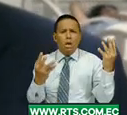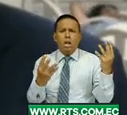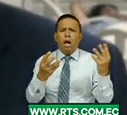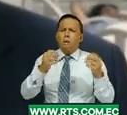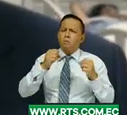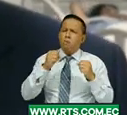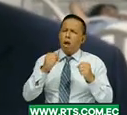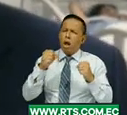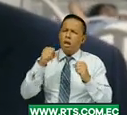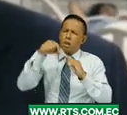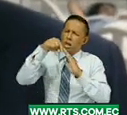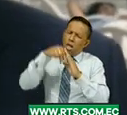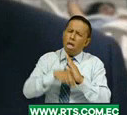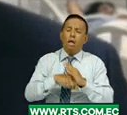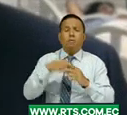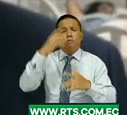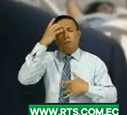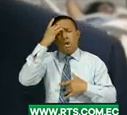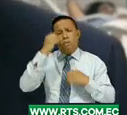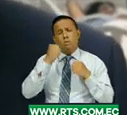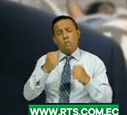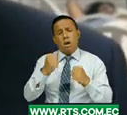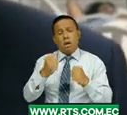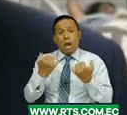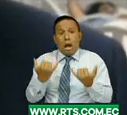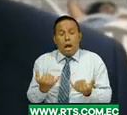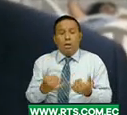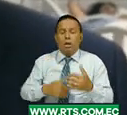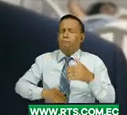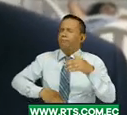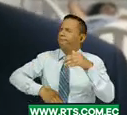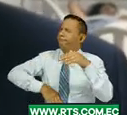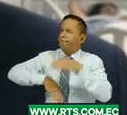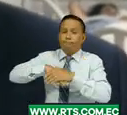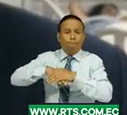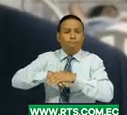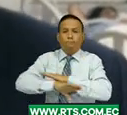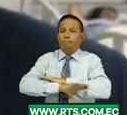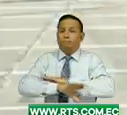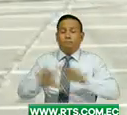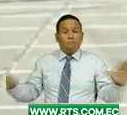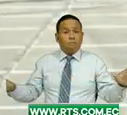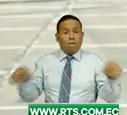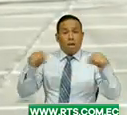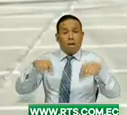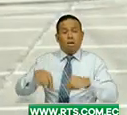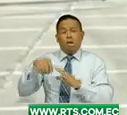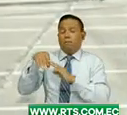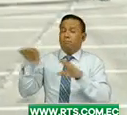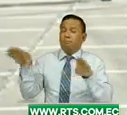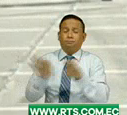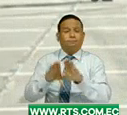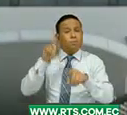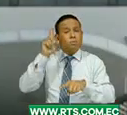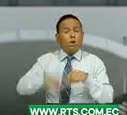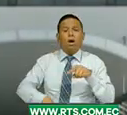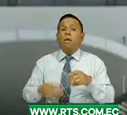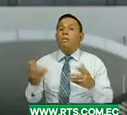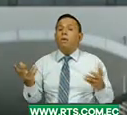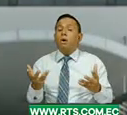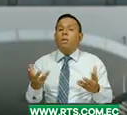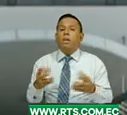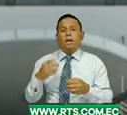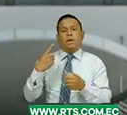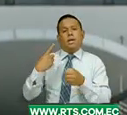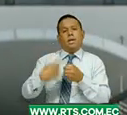cual acaba de colapsar nuestro sistema hospitalario. Se trata precisamente del hospital IES Quito Sur.